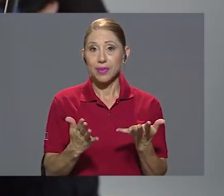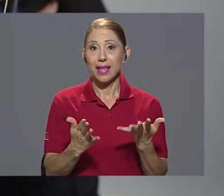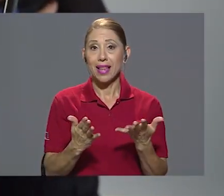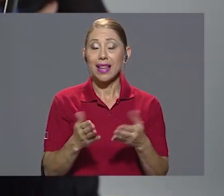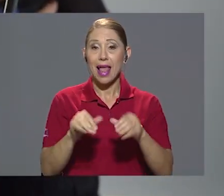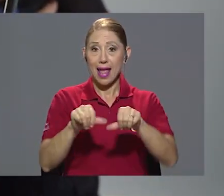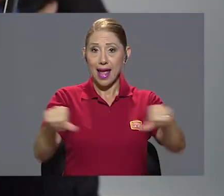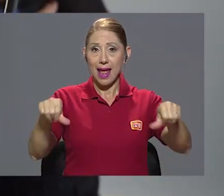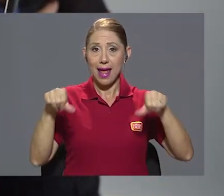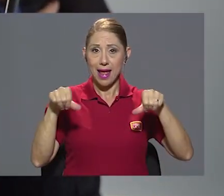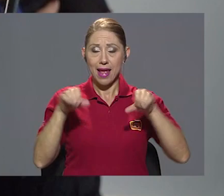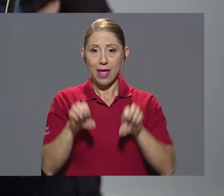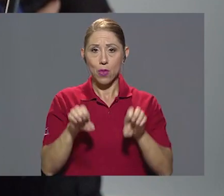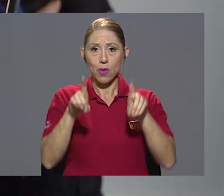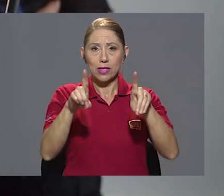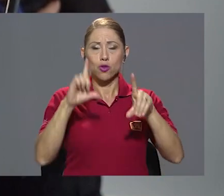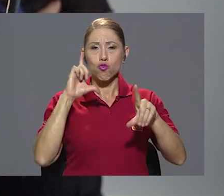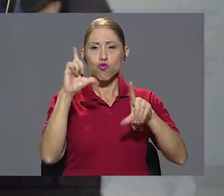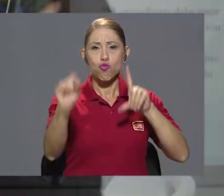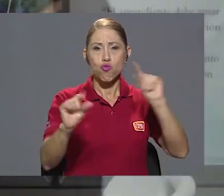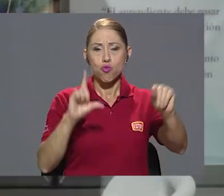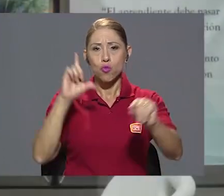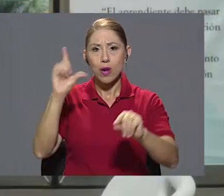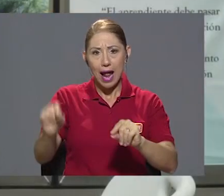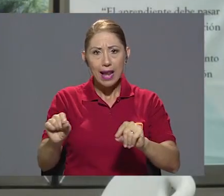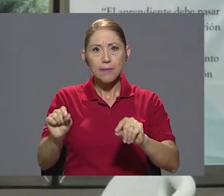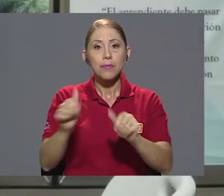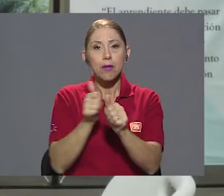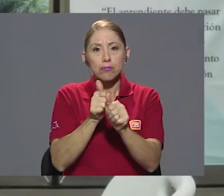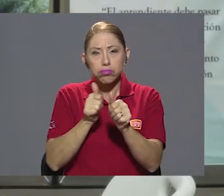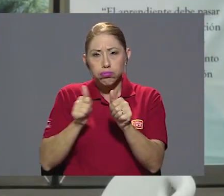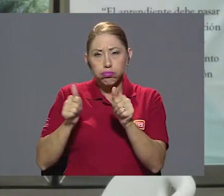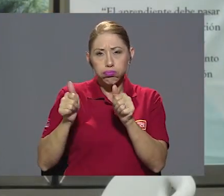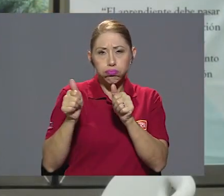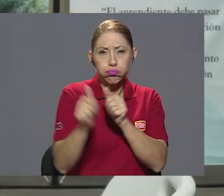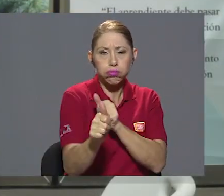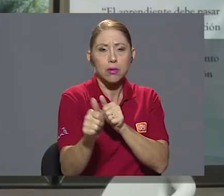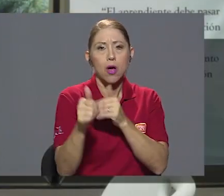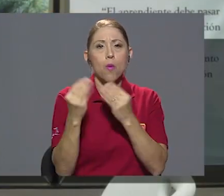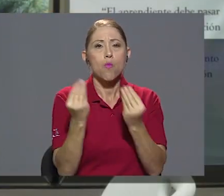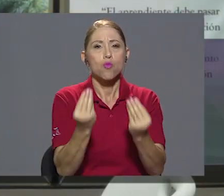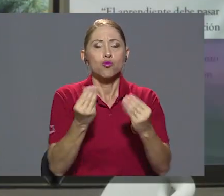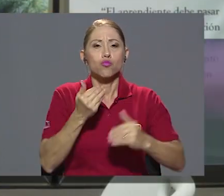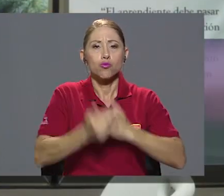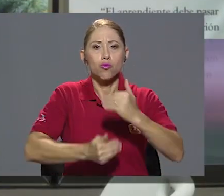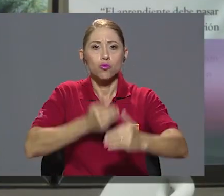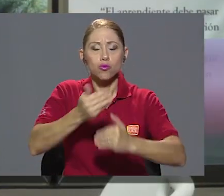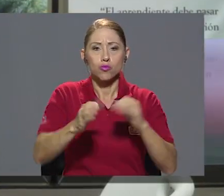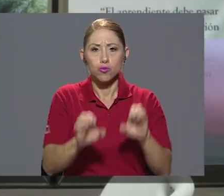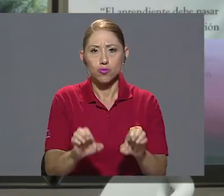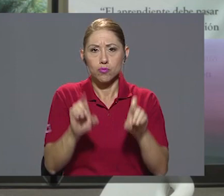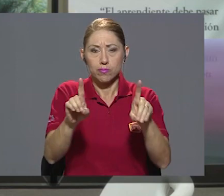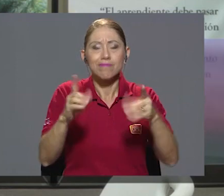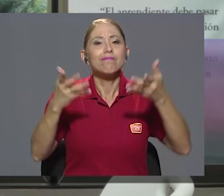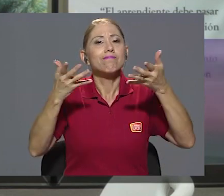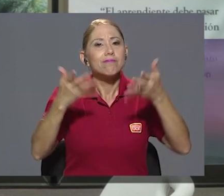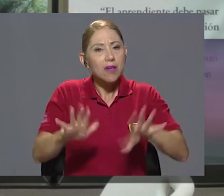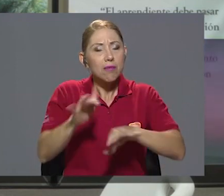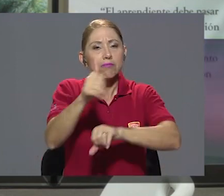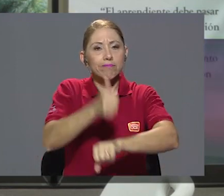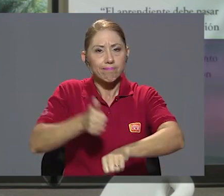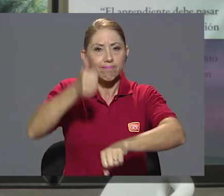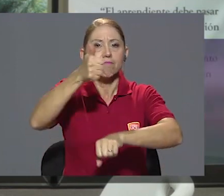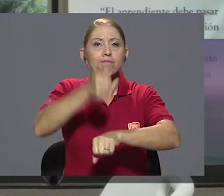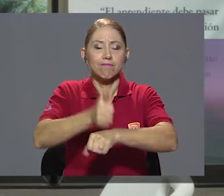Precisamente la División de Educación Rural ha venido a la vanguardia de muchos procesos educativos que ya se